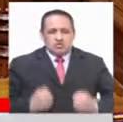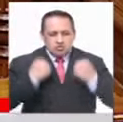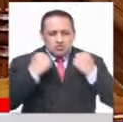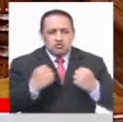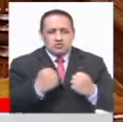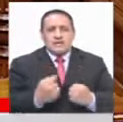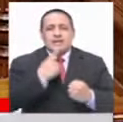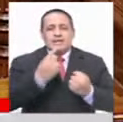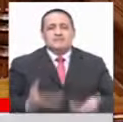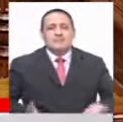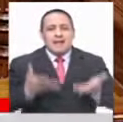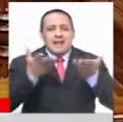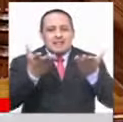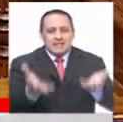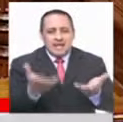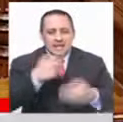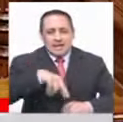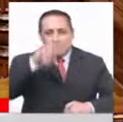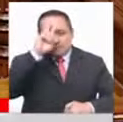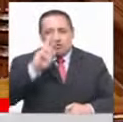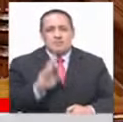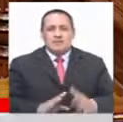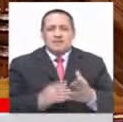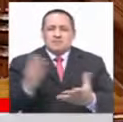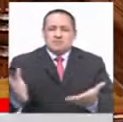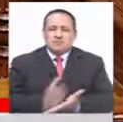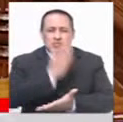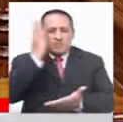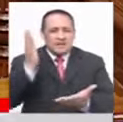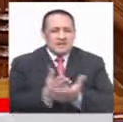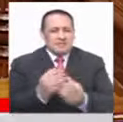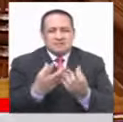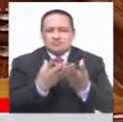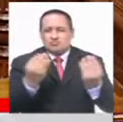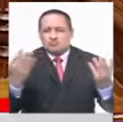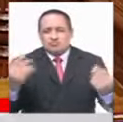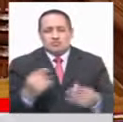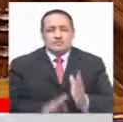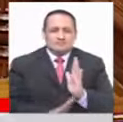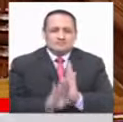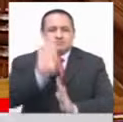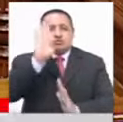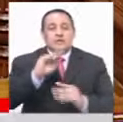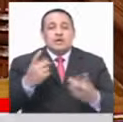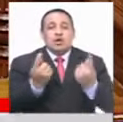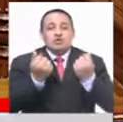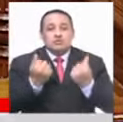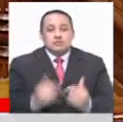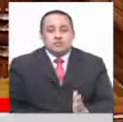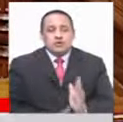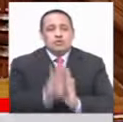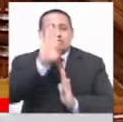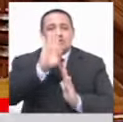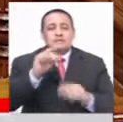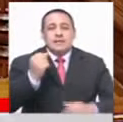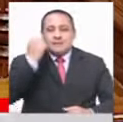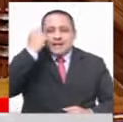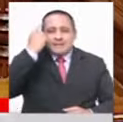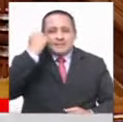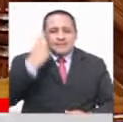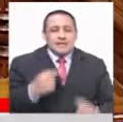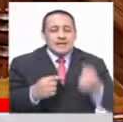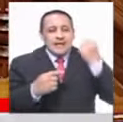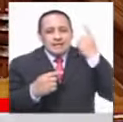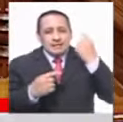es para servir al país, para superar la crisis institucional, lograr el crecimiento económico, el entendimiento